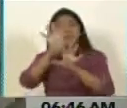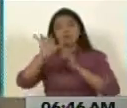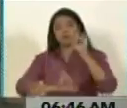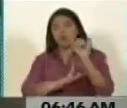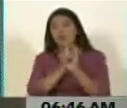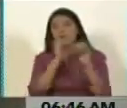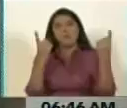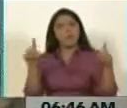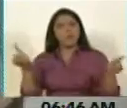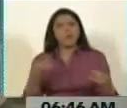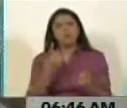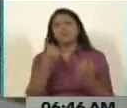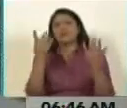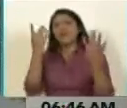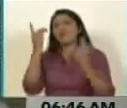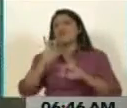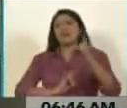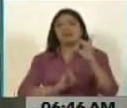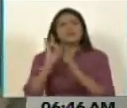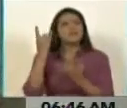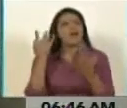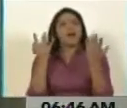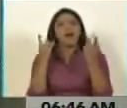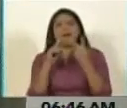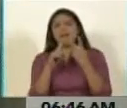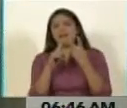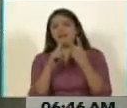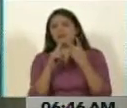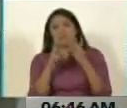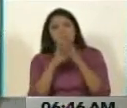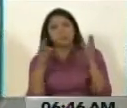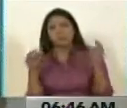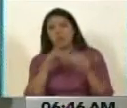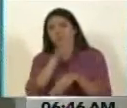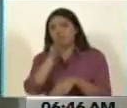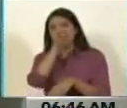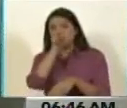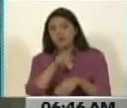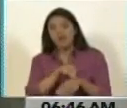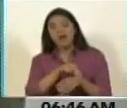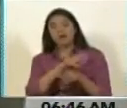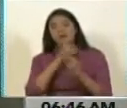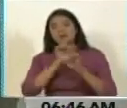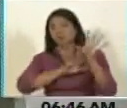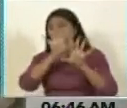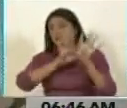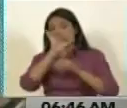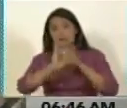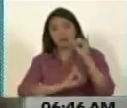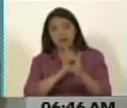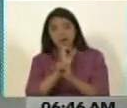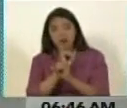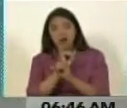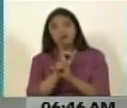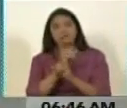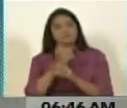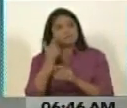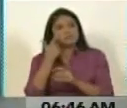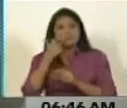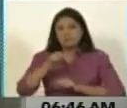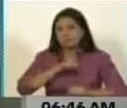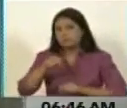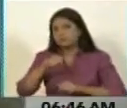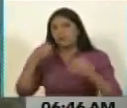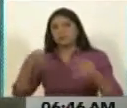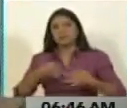música, festivales, pequeños mercados, circuitos nacionales y circuitos transnacionales que están activos permanentemente y que